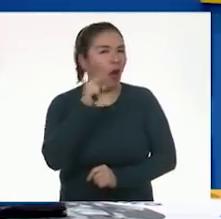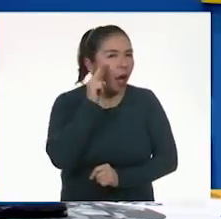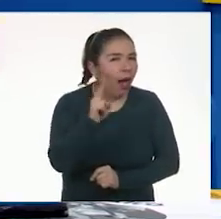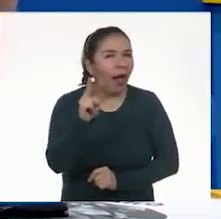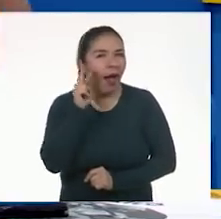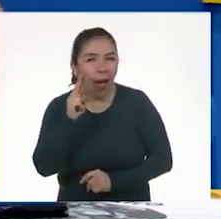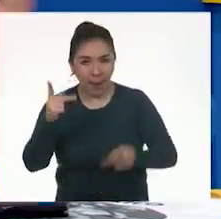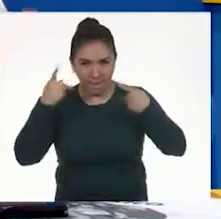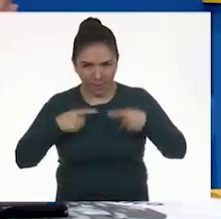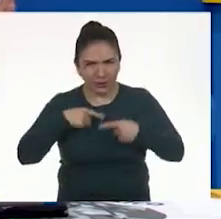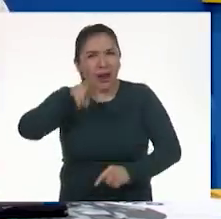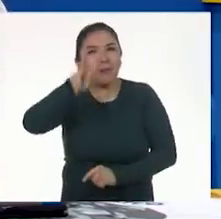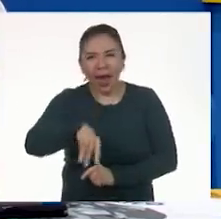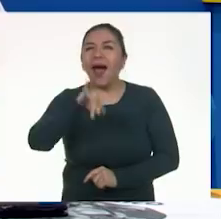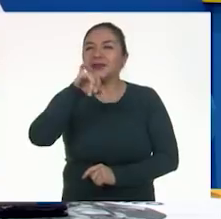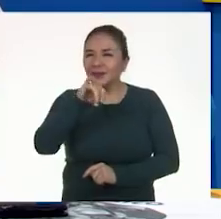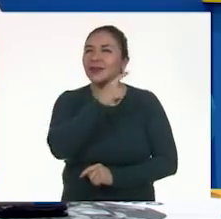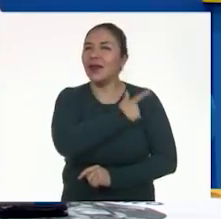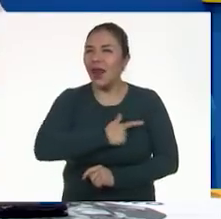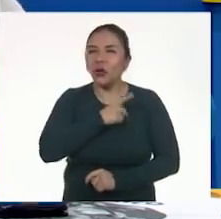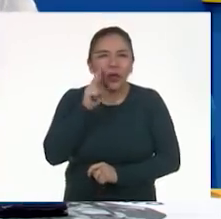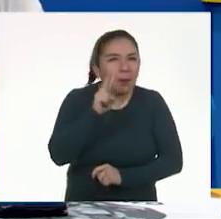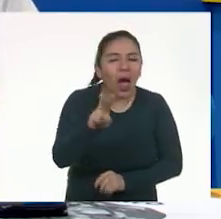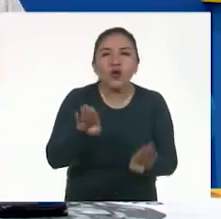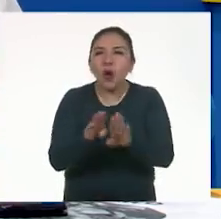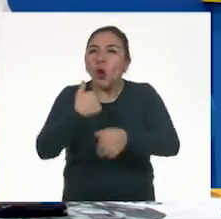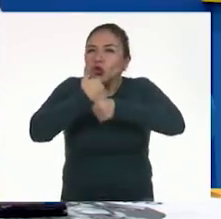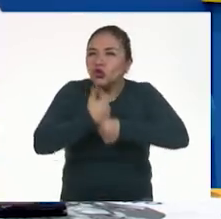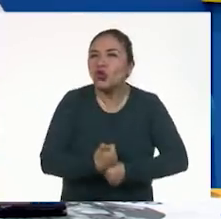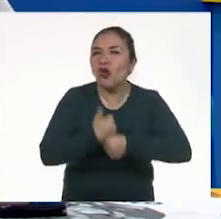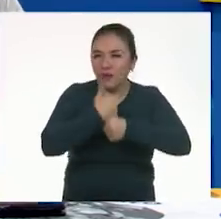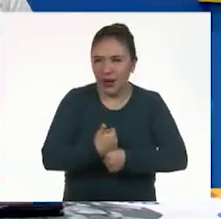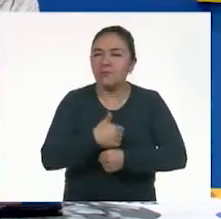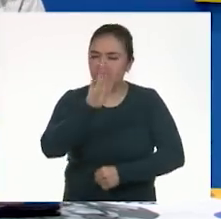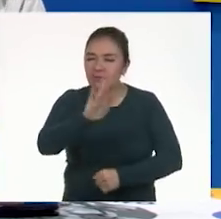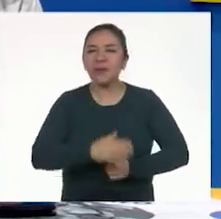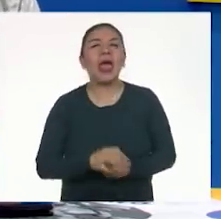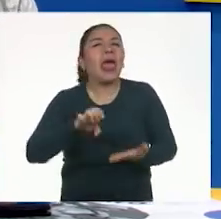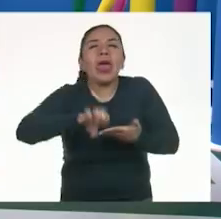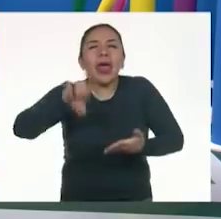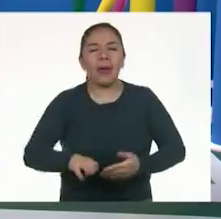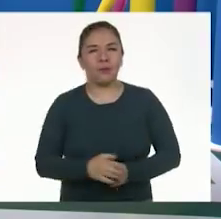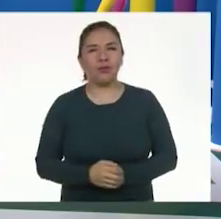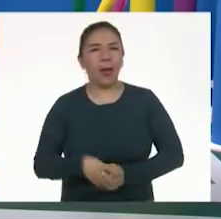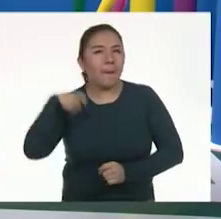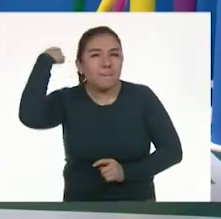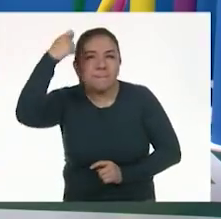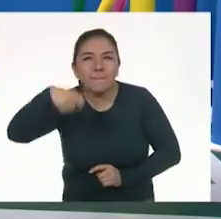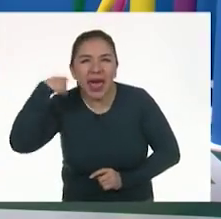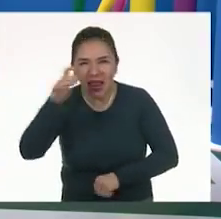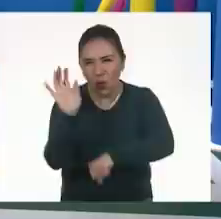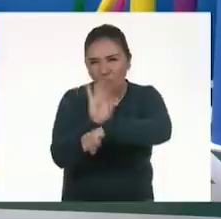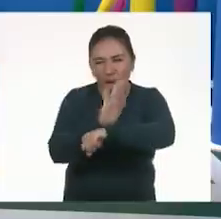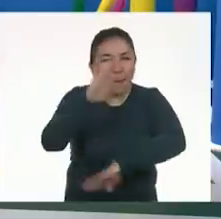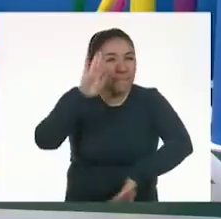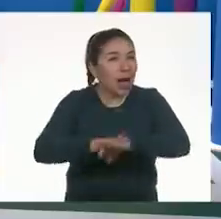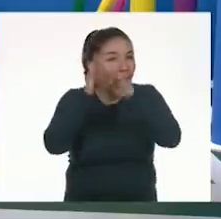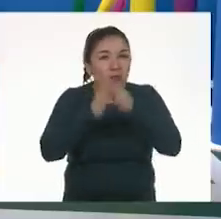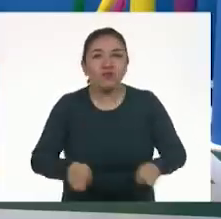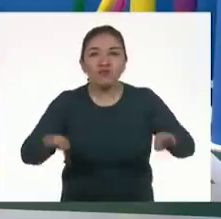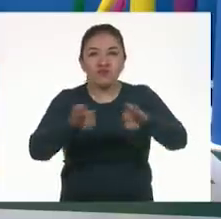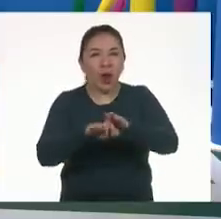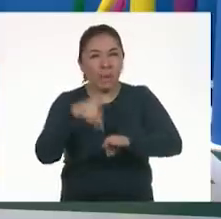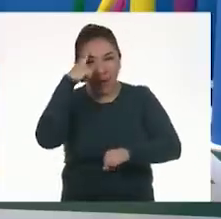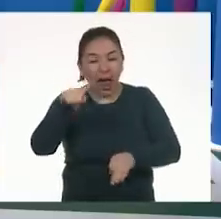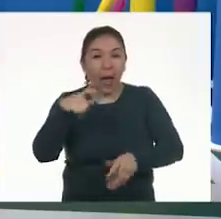que a la gente en realidad sí le gustan las tragedias. Mira, por ejemplo, una de las películas más taquilleras de la historia fue el Titanic,